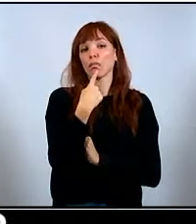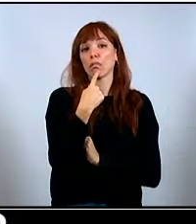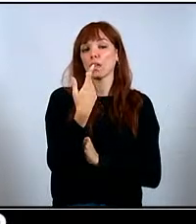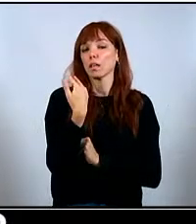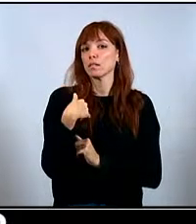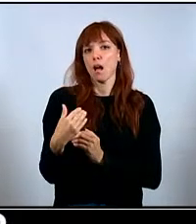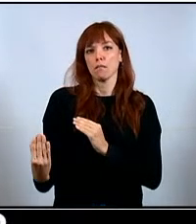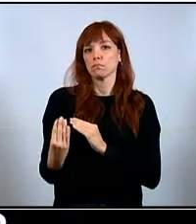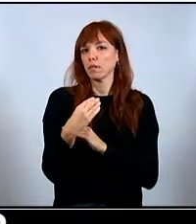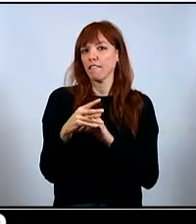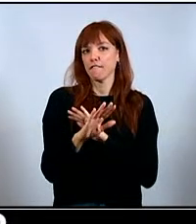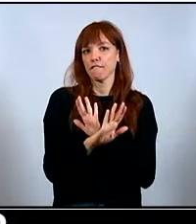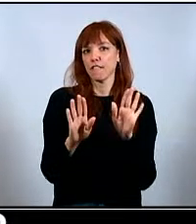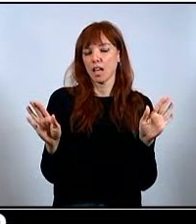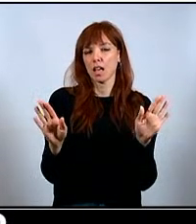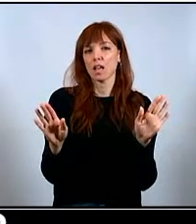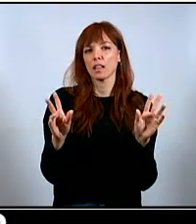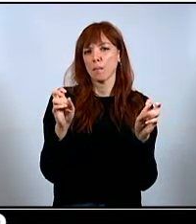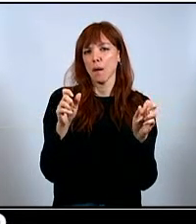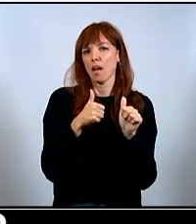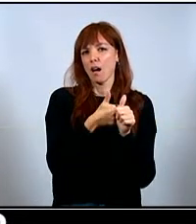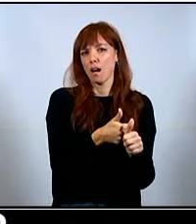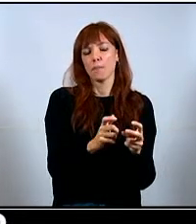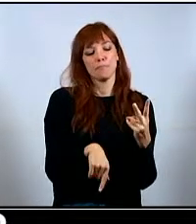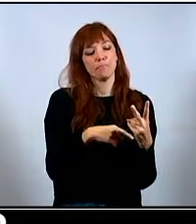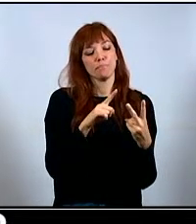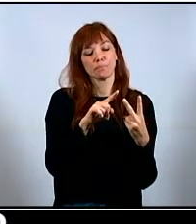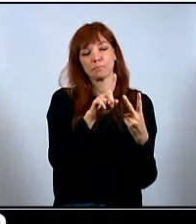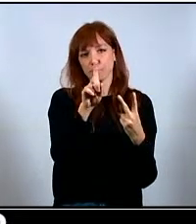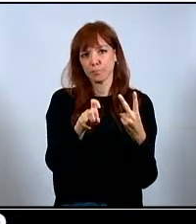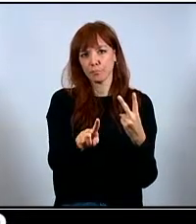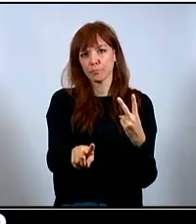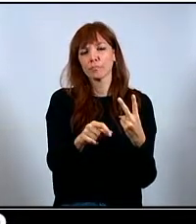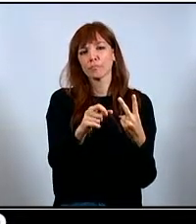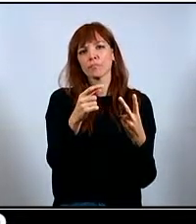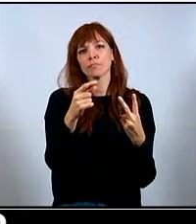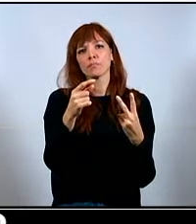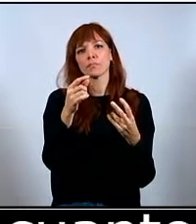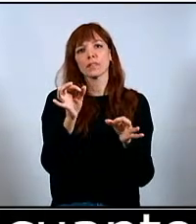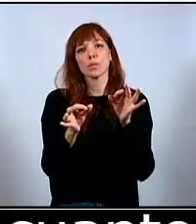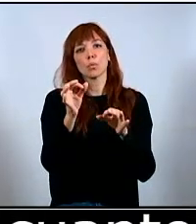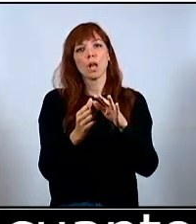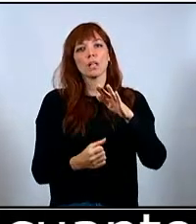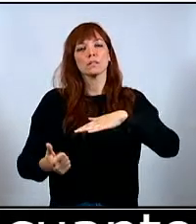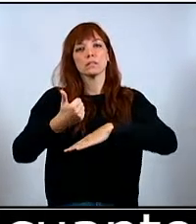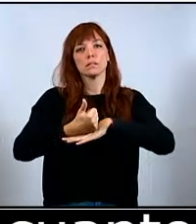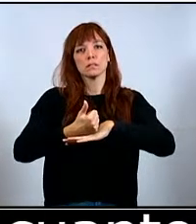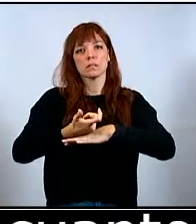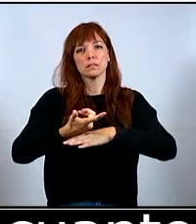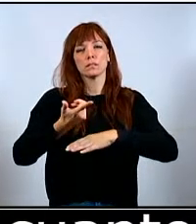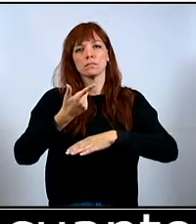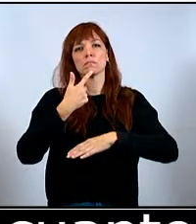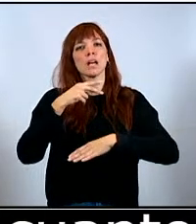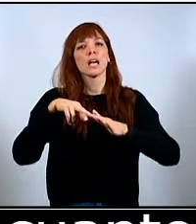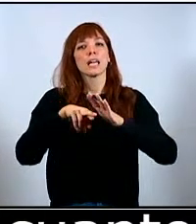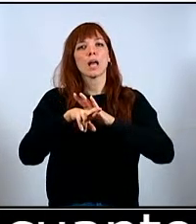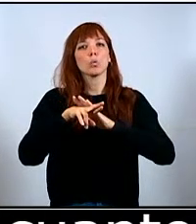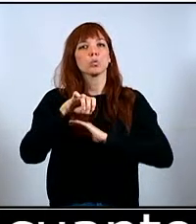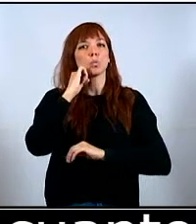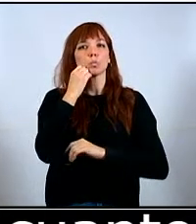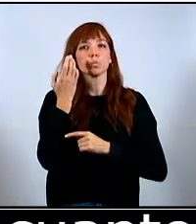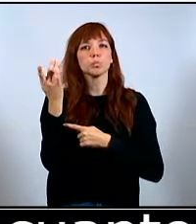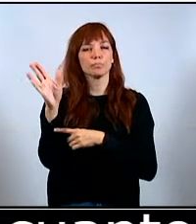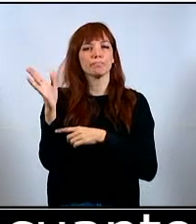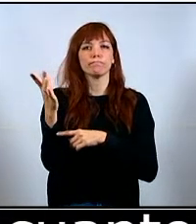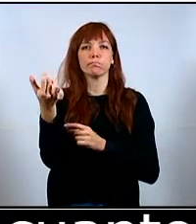de recibir en cuanto a la dependencia. Y, en segundo lugar, el Tribunal Superior de Justicia de Extremadura ha desestimado los recursos de reposición